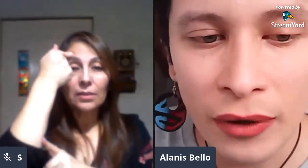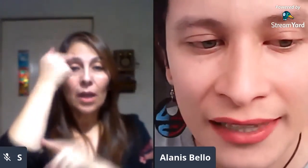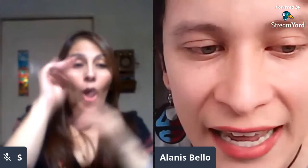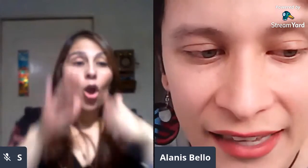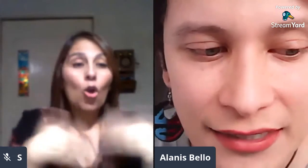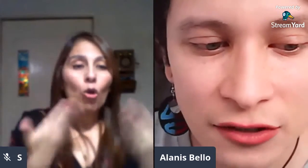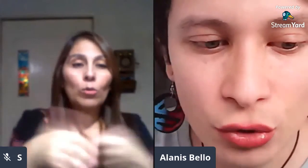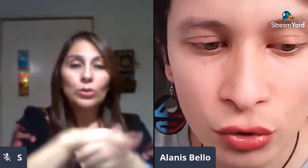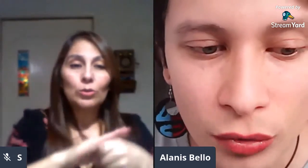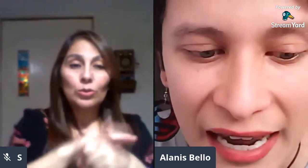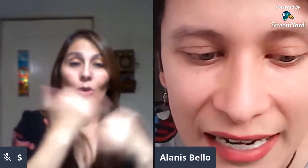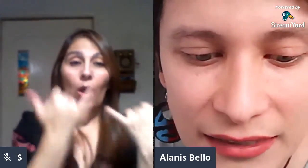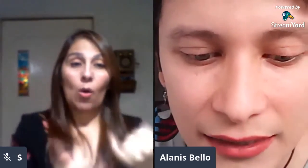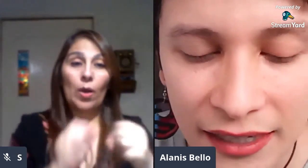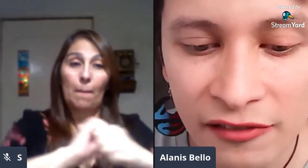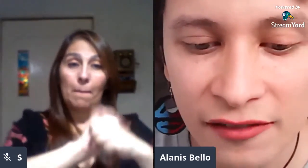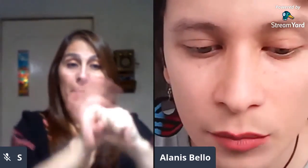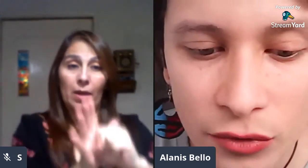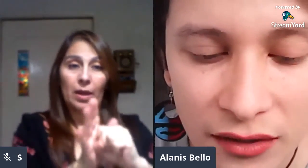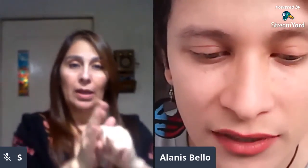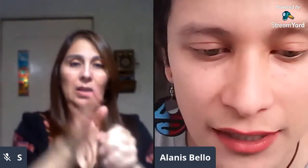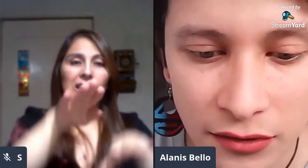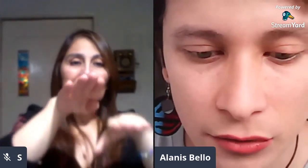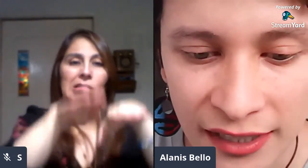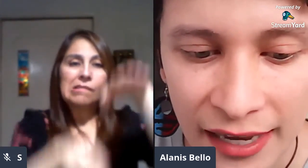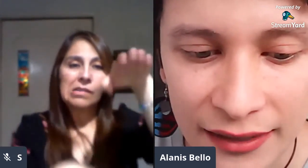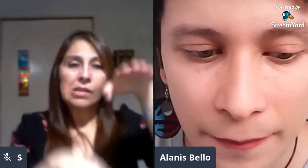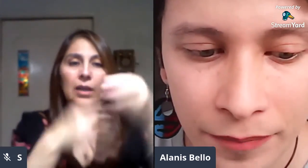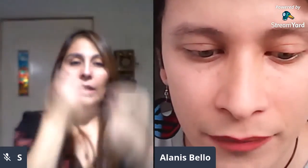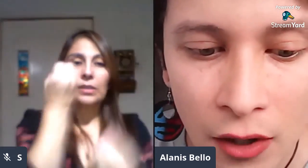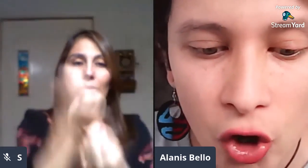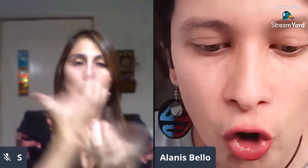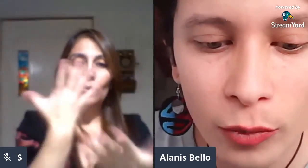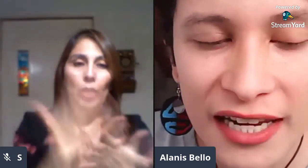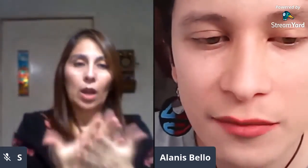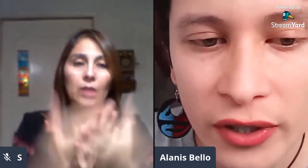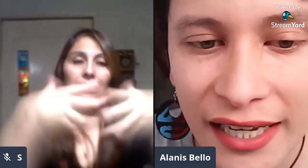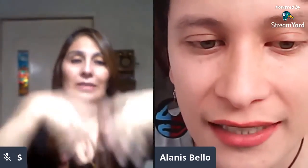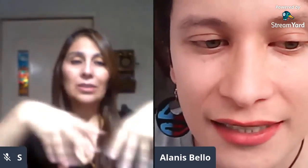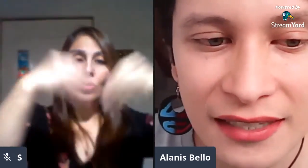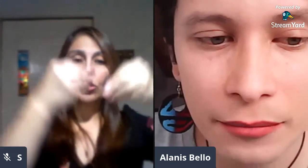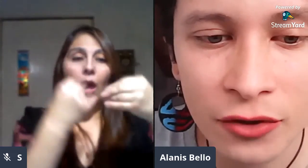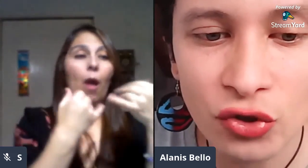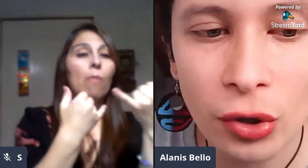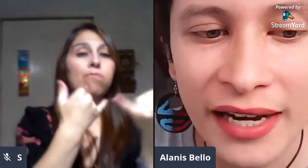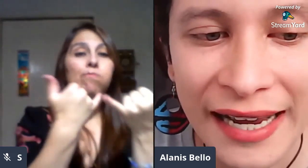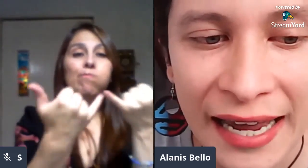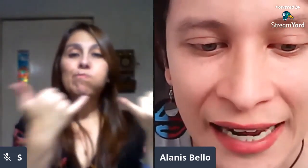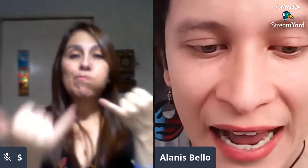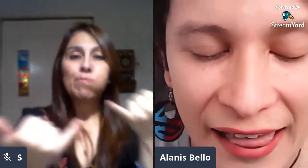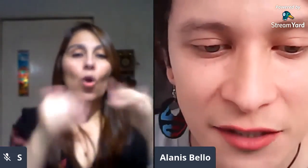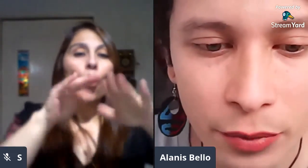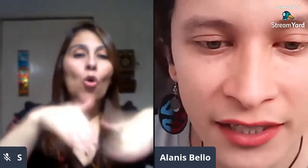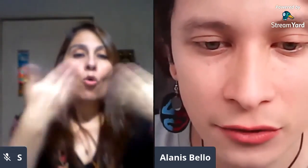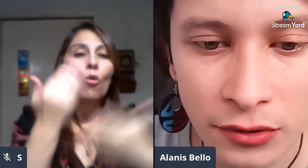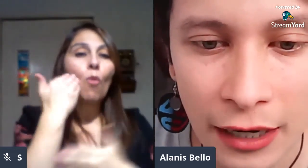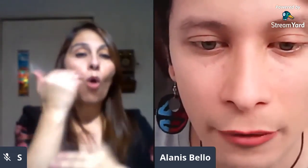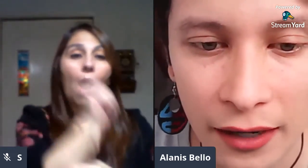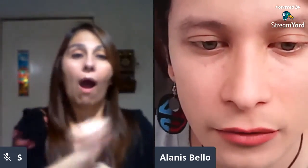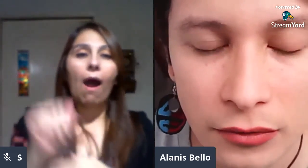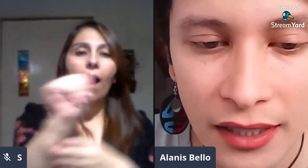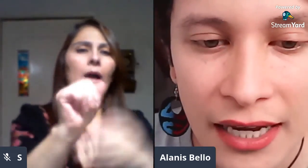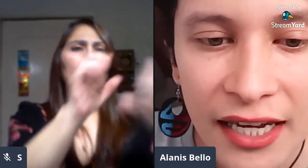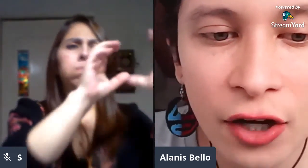las desigualdades estructurales que vivimos en nuestra sociedad, cómo las mujeres se están viendo sobrecargadas por